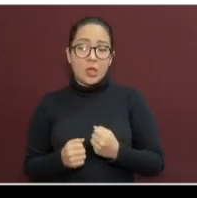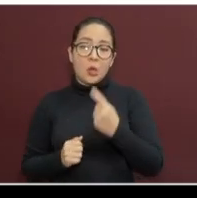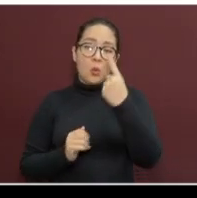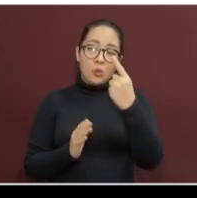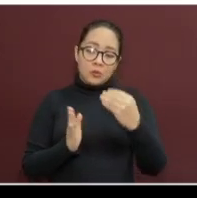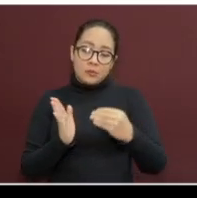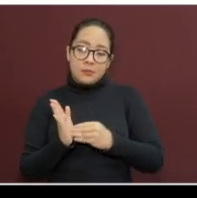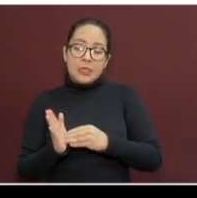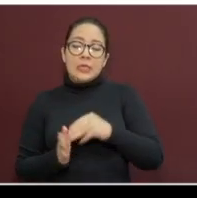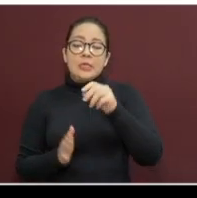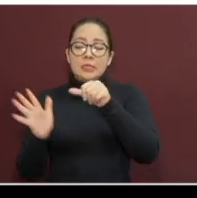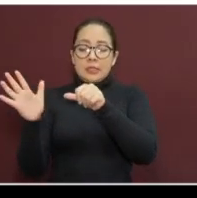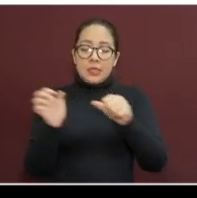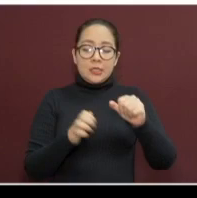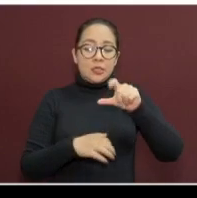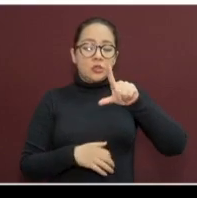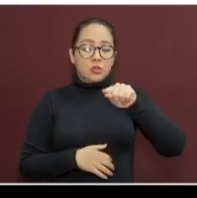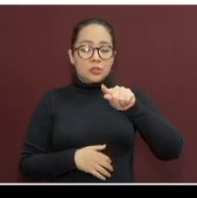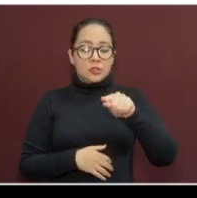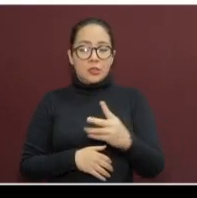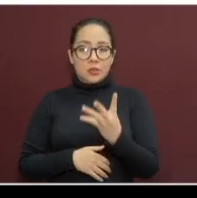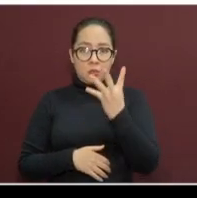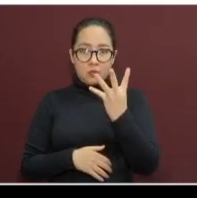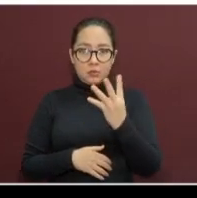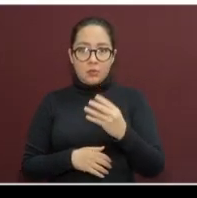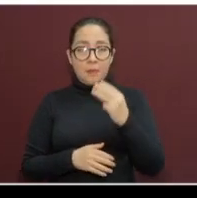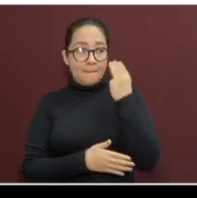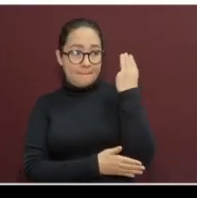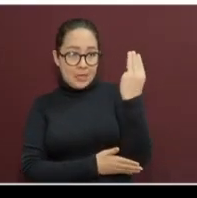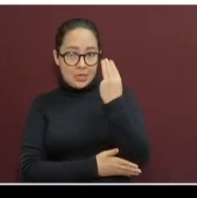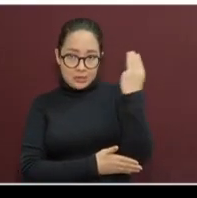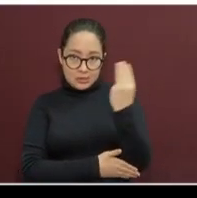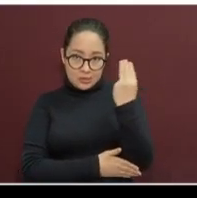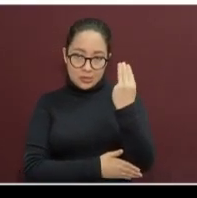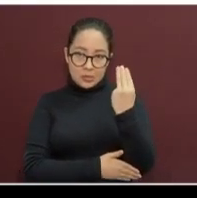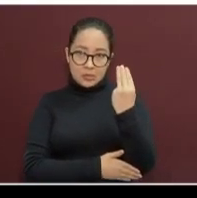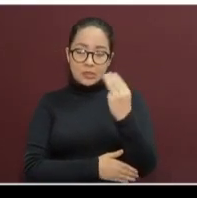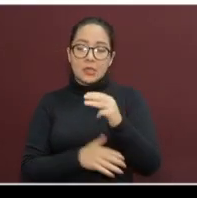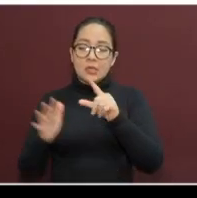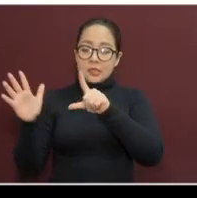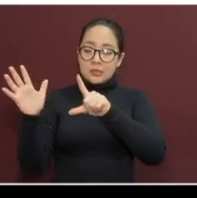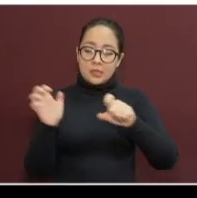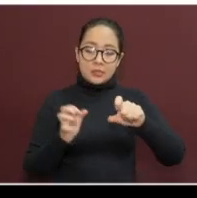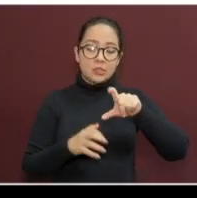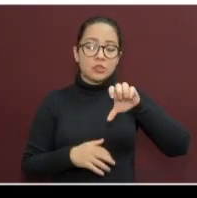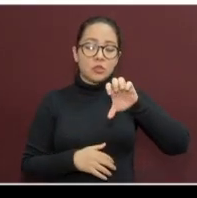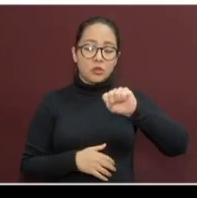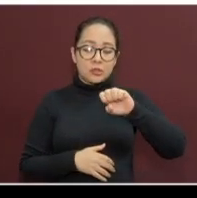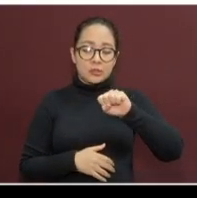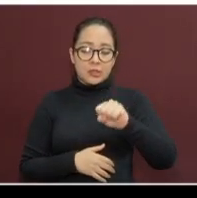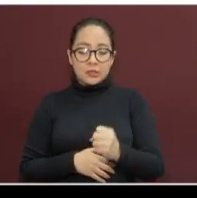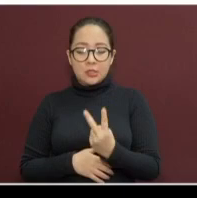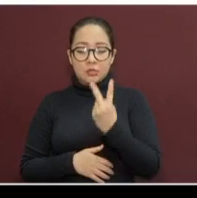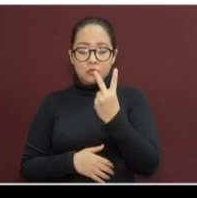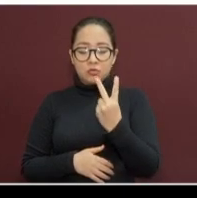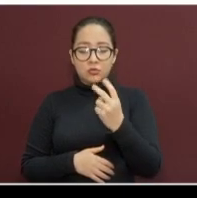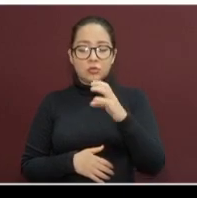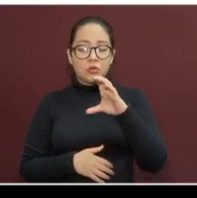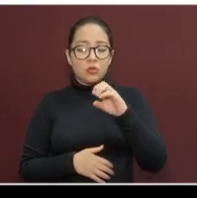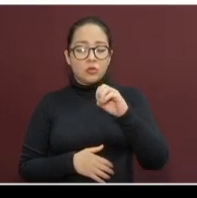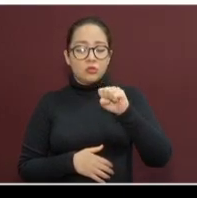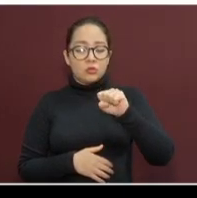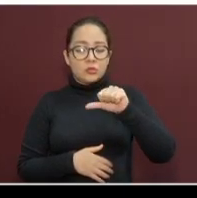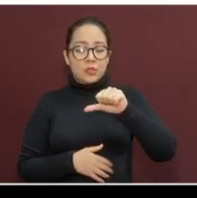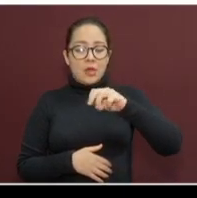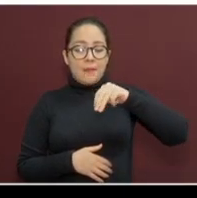mil 674 casos y la de minatitlán con 762 cosamaloapan